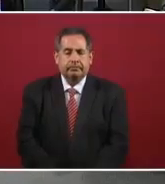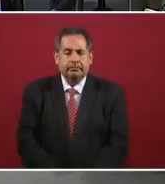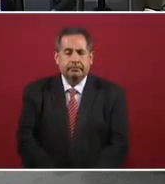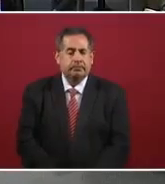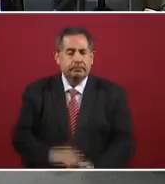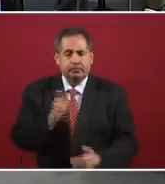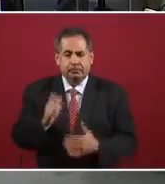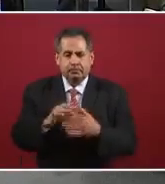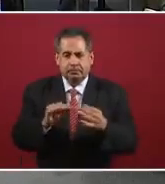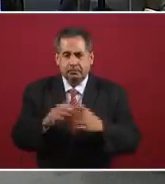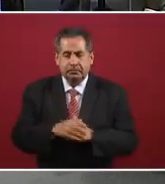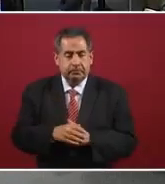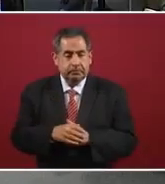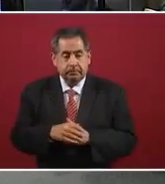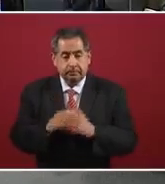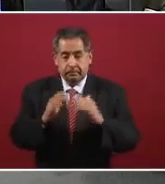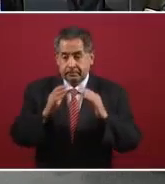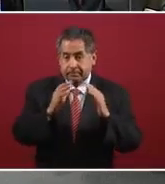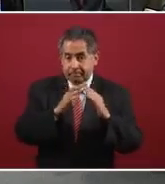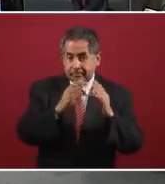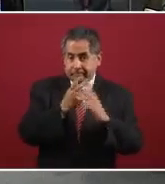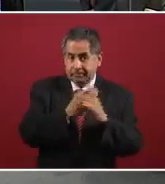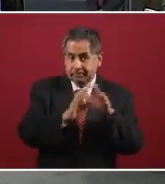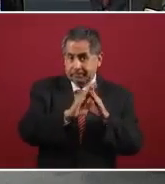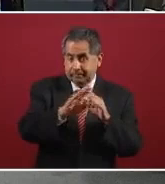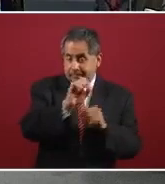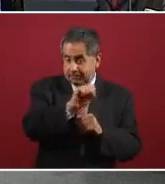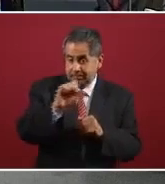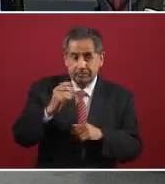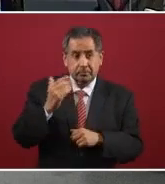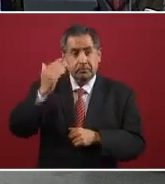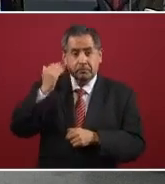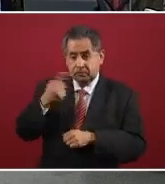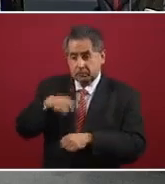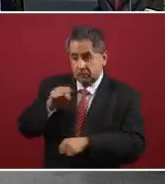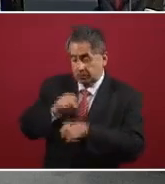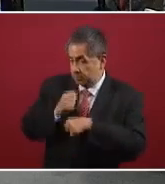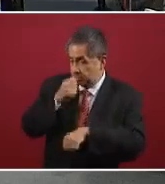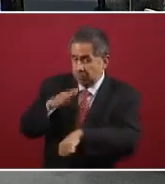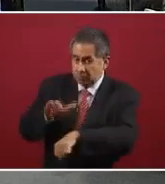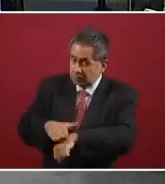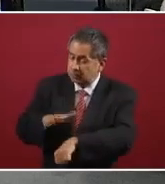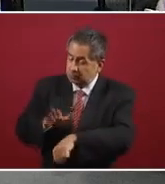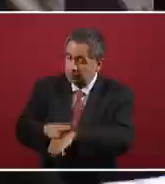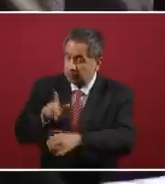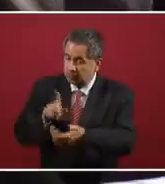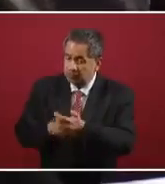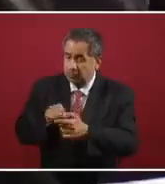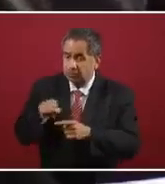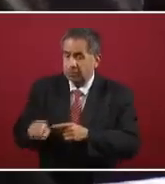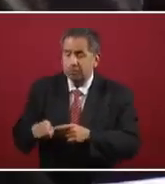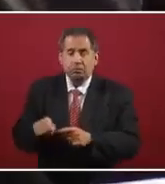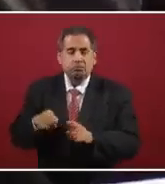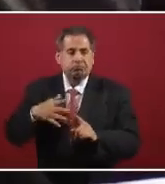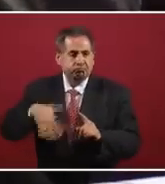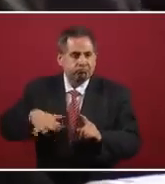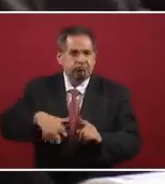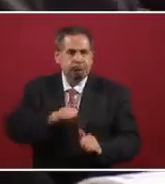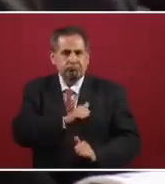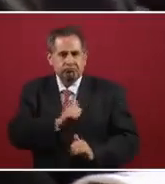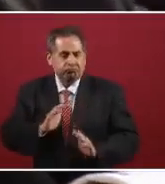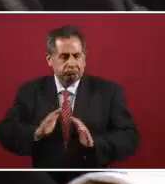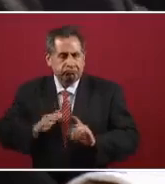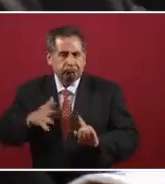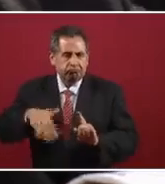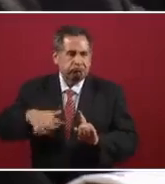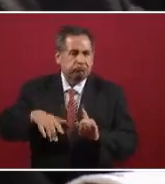Sin embargo, la Casa Migrante Saltillo ya desde hace más de una semana había dado señales de que habían rondines de militares